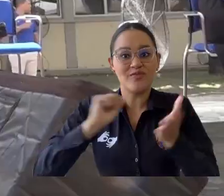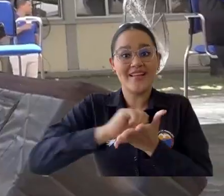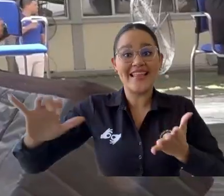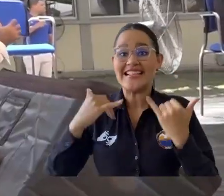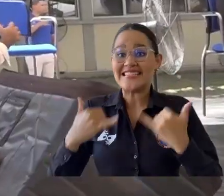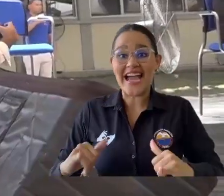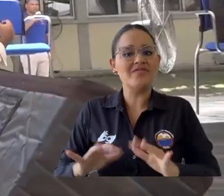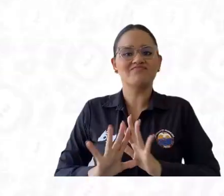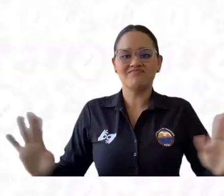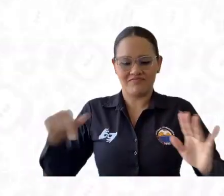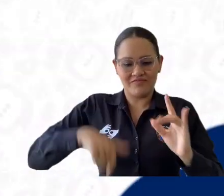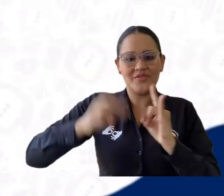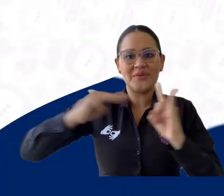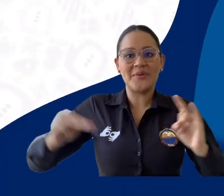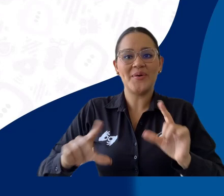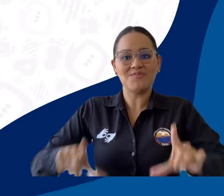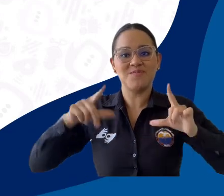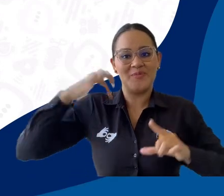ya son profesionales.